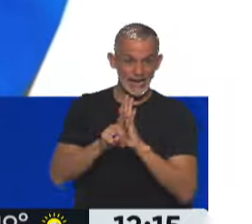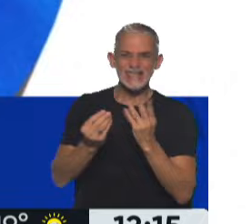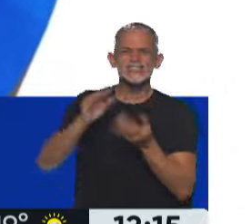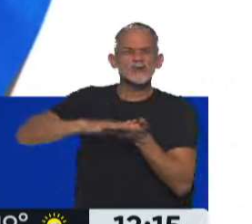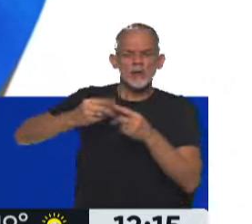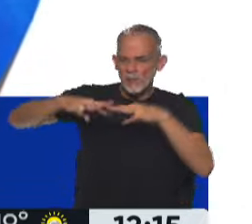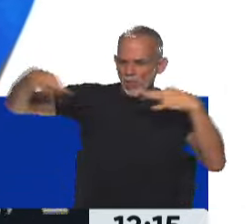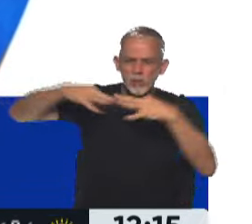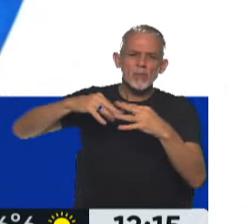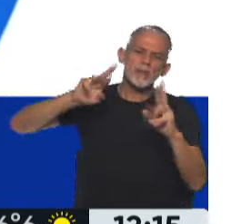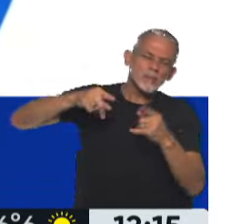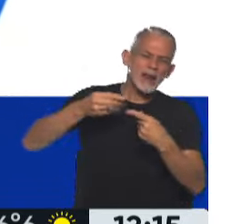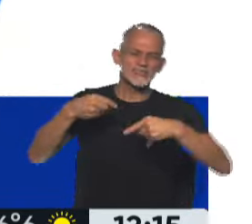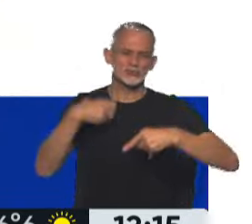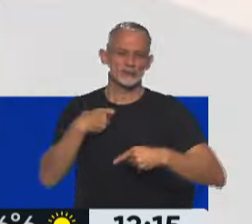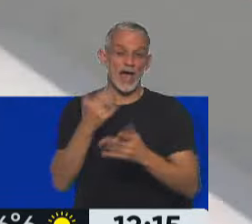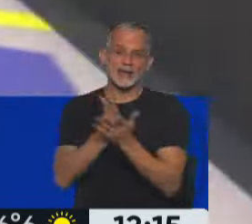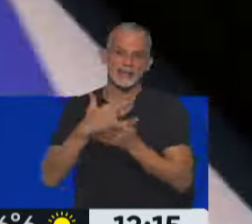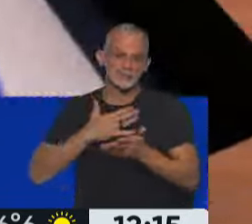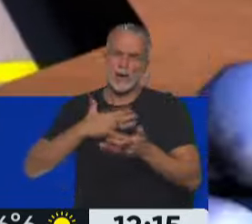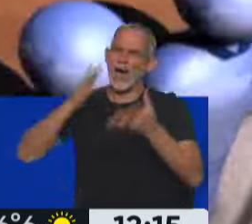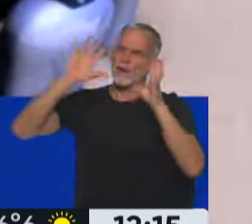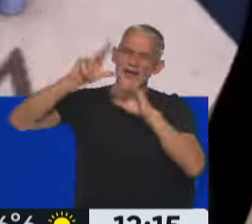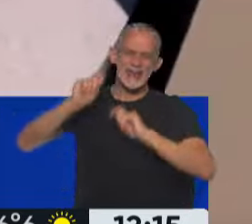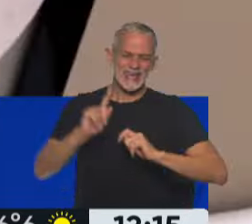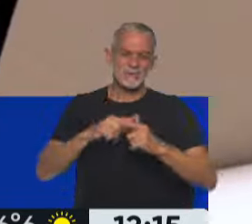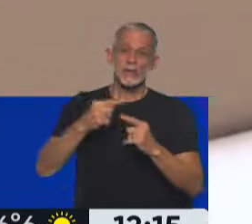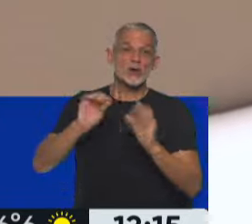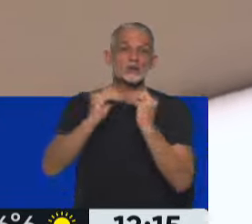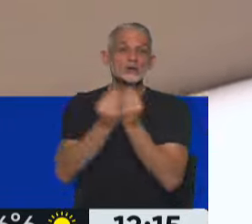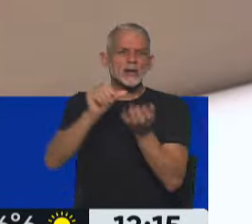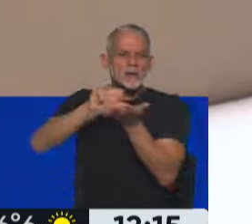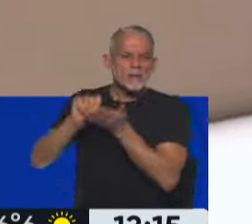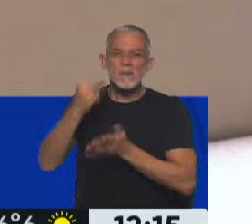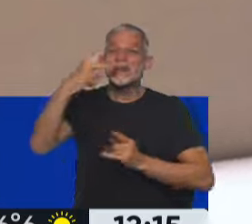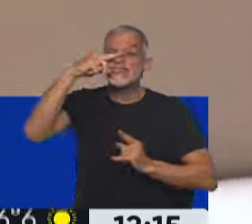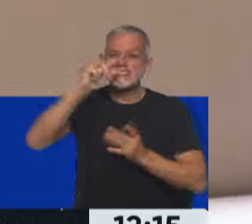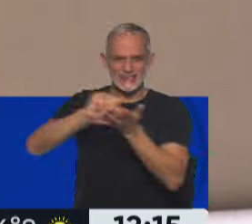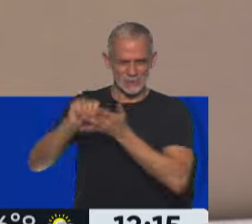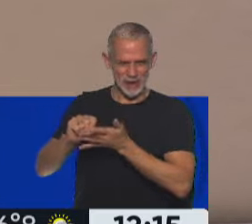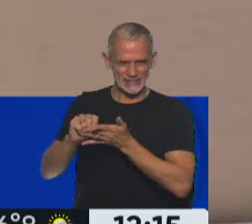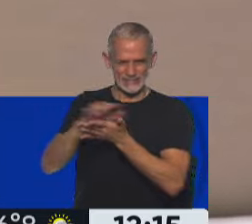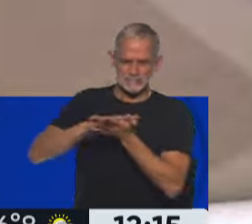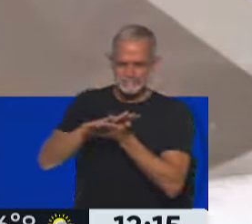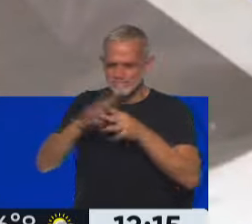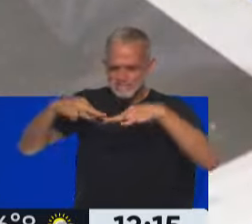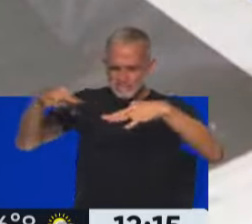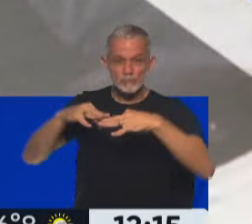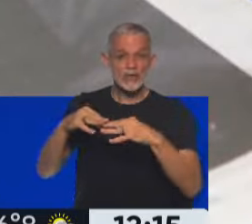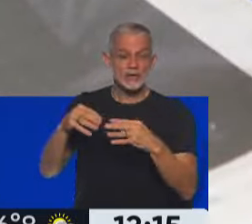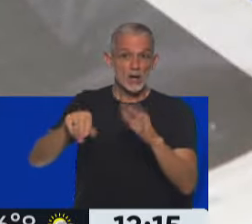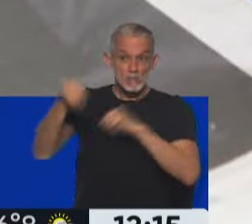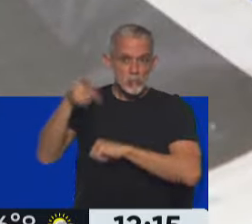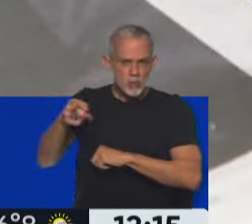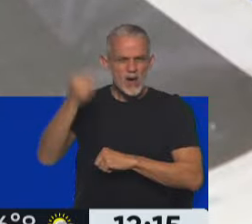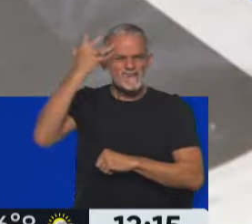políticas sociales, económicas, de derechos humanos y de cambio climático de los 27 países del bloque. Tras los resultados que favorecieron en Francia